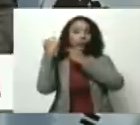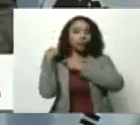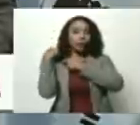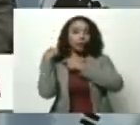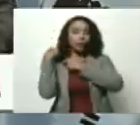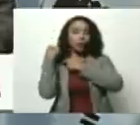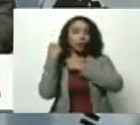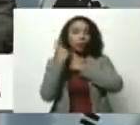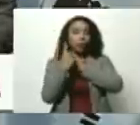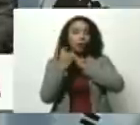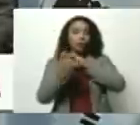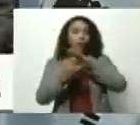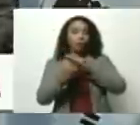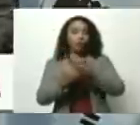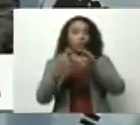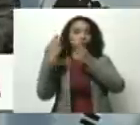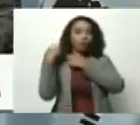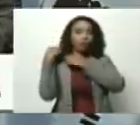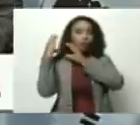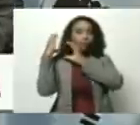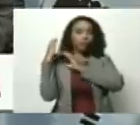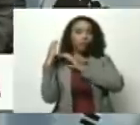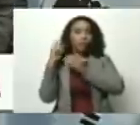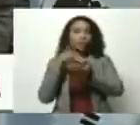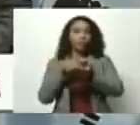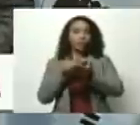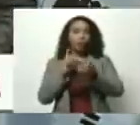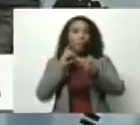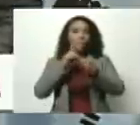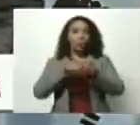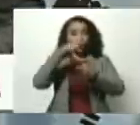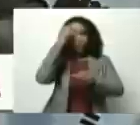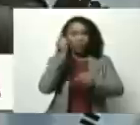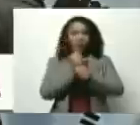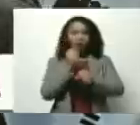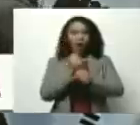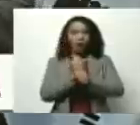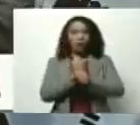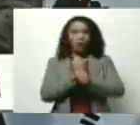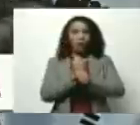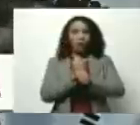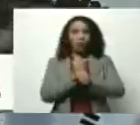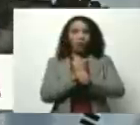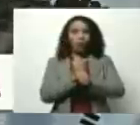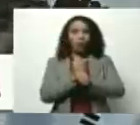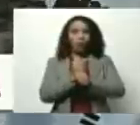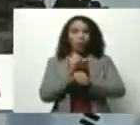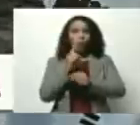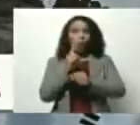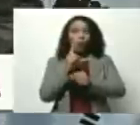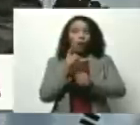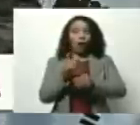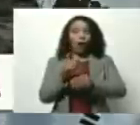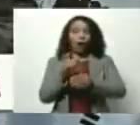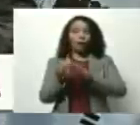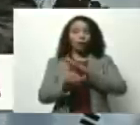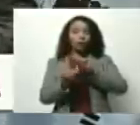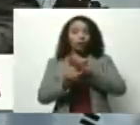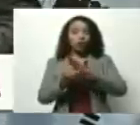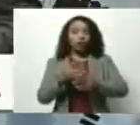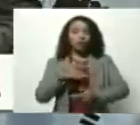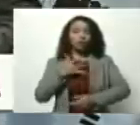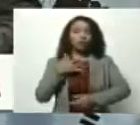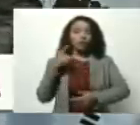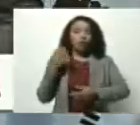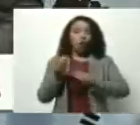una institución que forma parte de un ente tan sensible como el de la